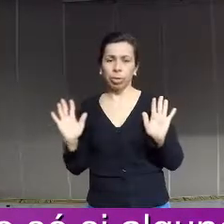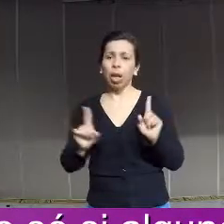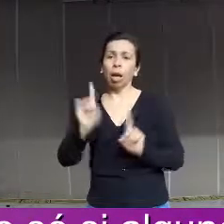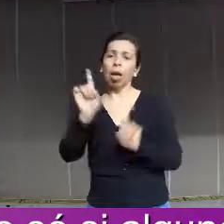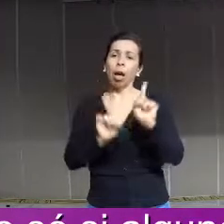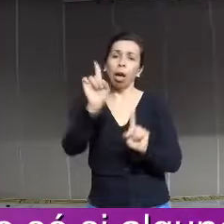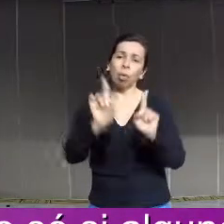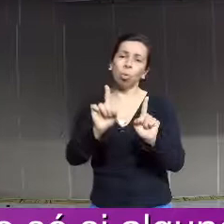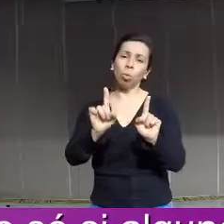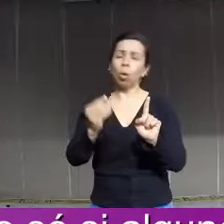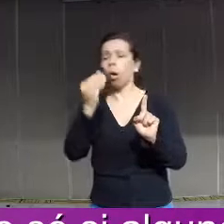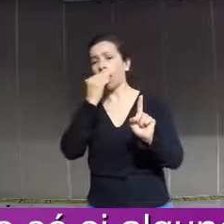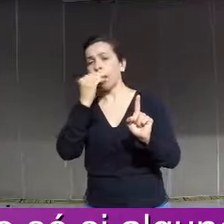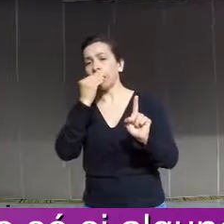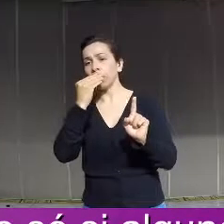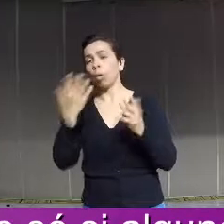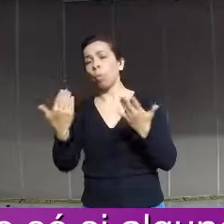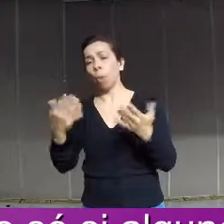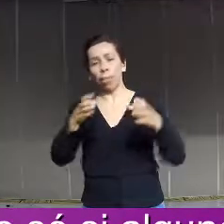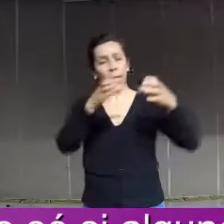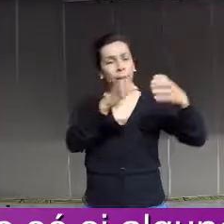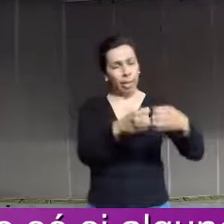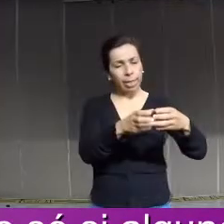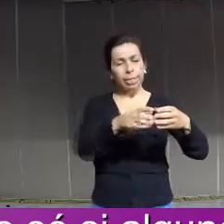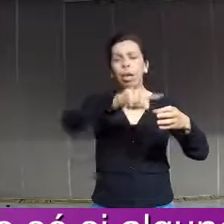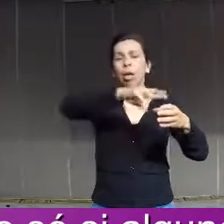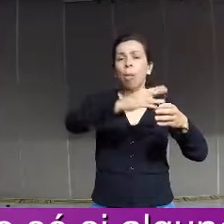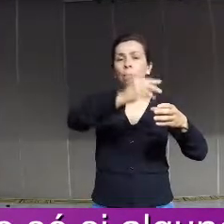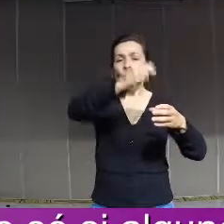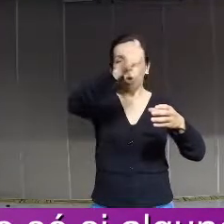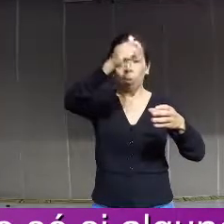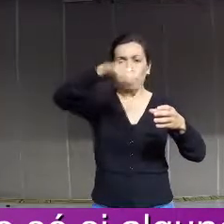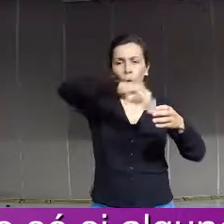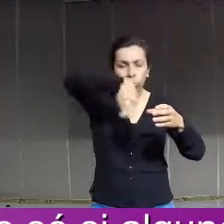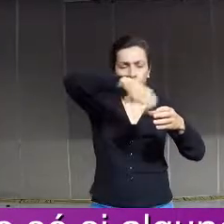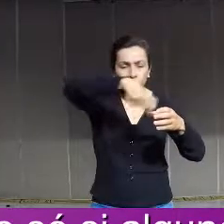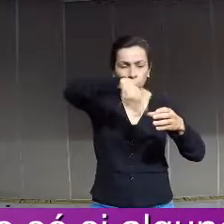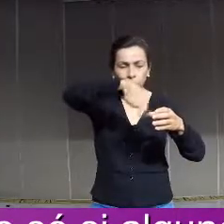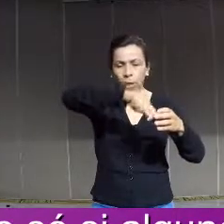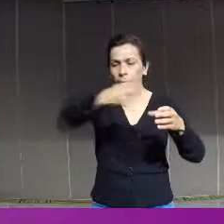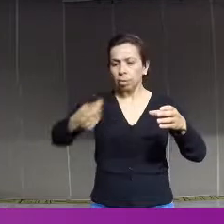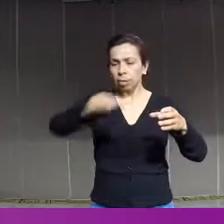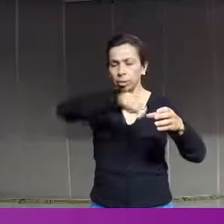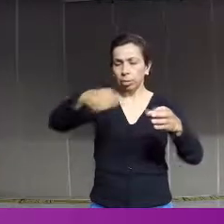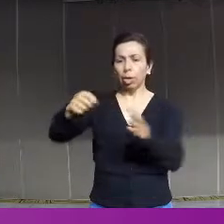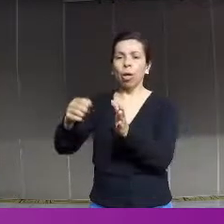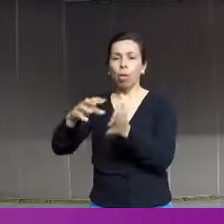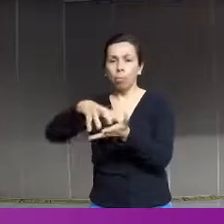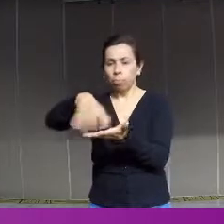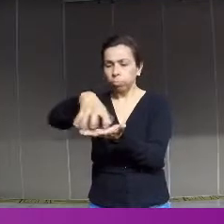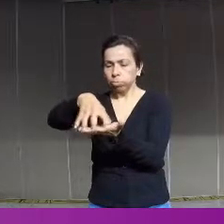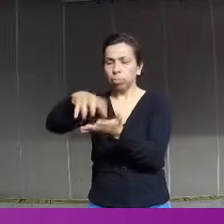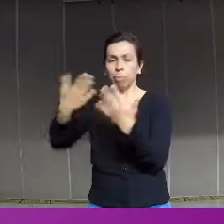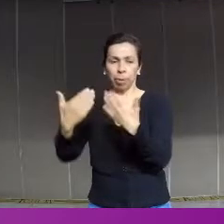alimentación complementaria, como puede ser el Ensur, el Fresurin y todos los compuestos que se utilizan. Entonces el peso